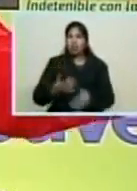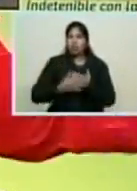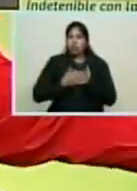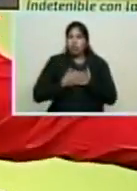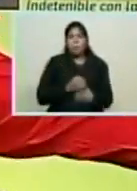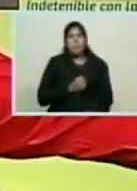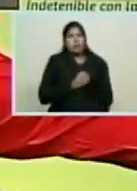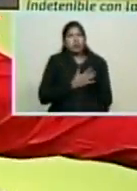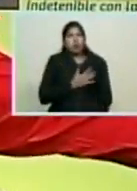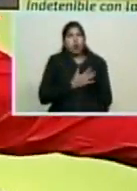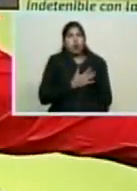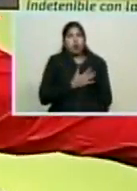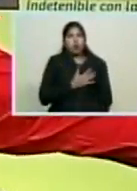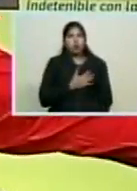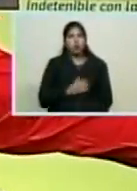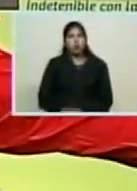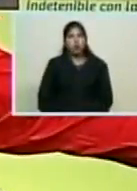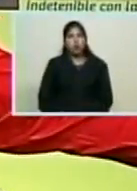el próximo sábado.